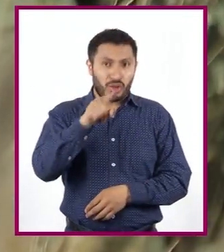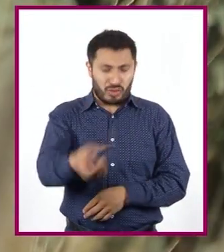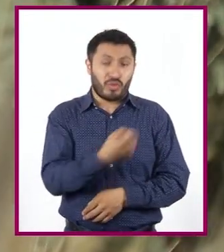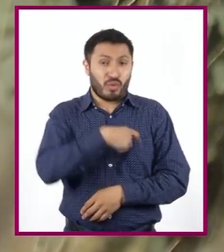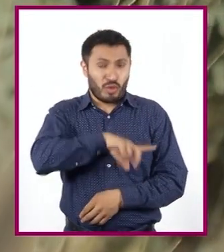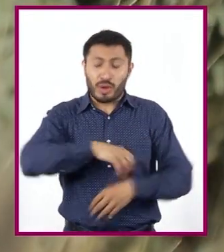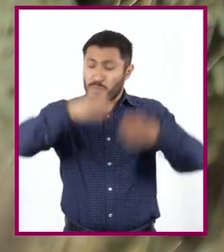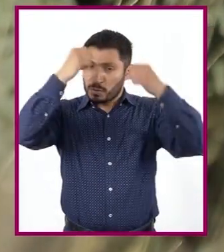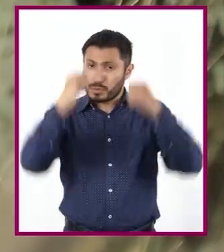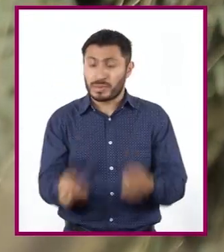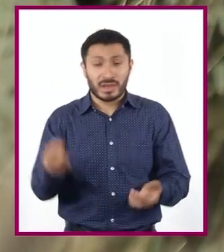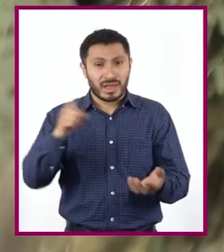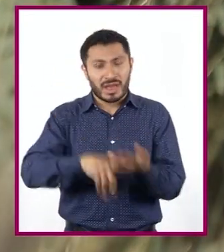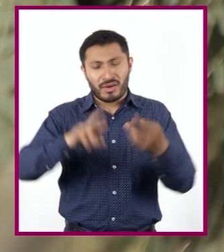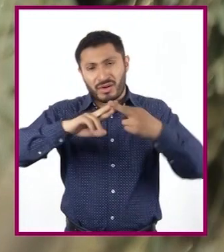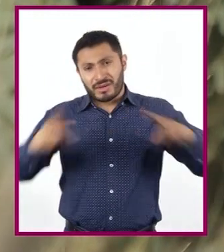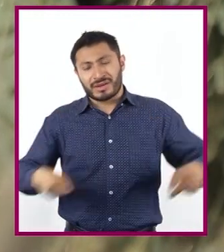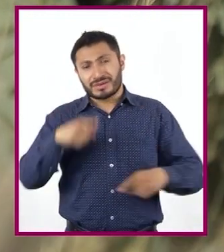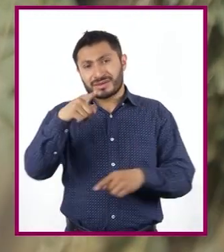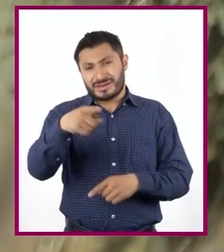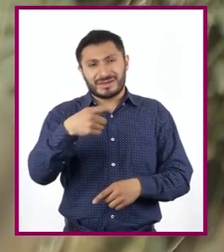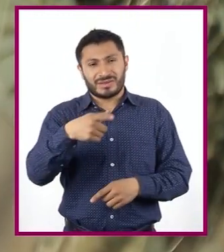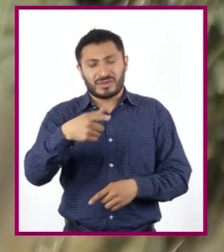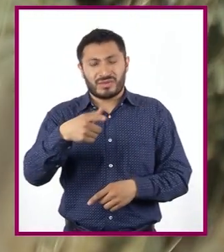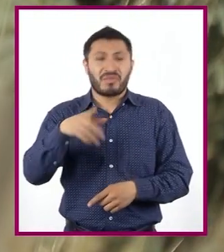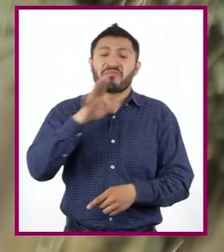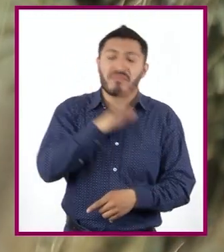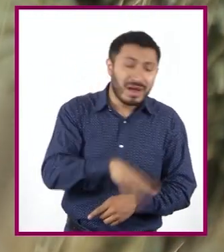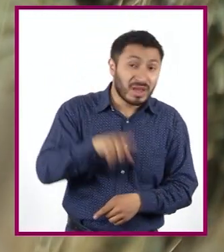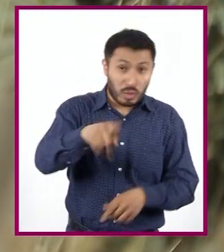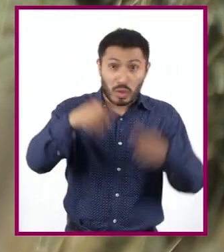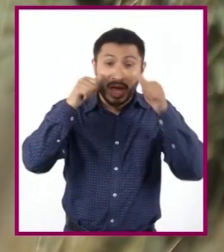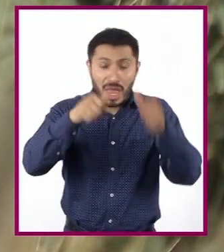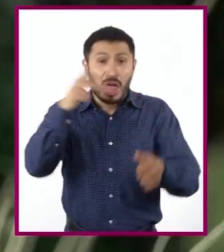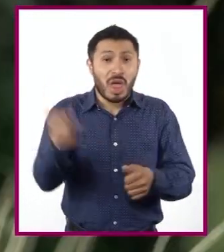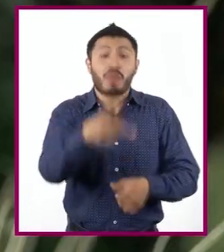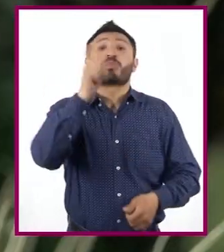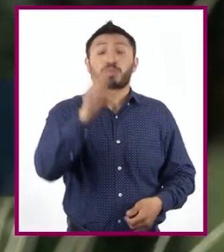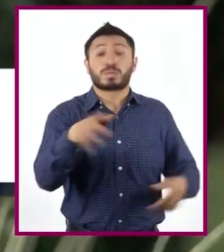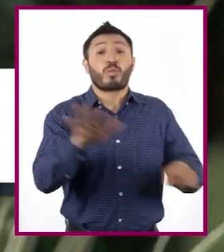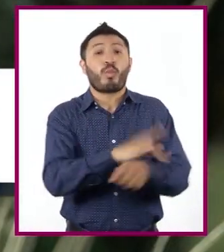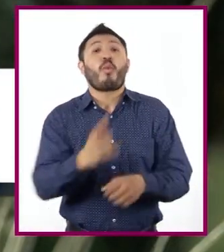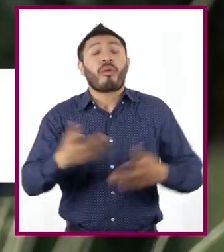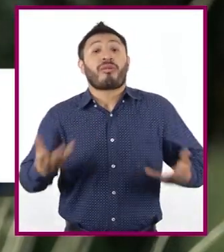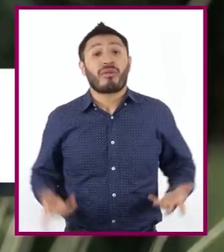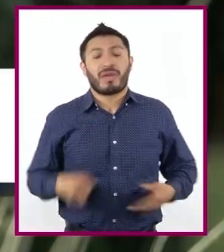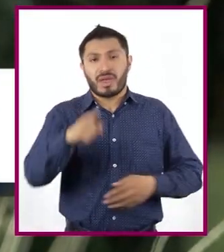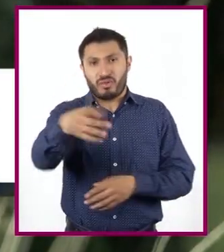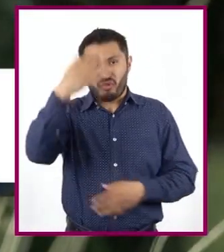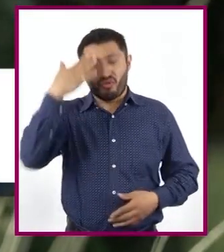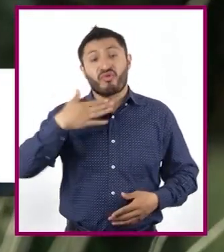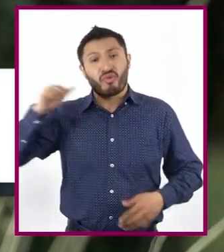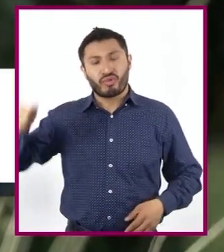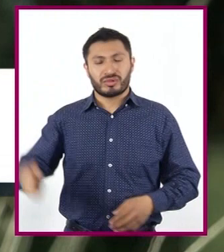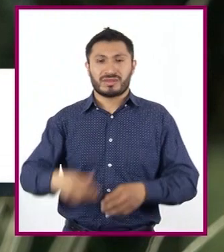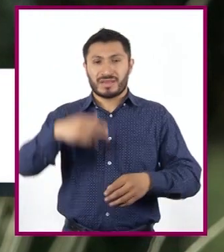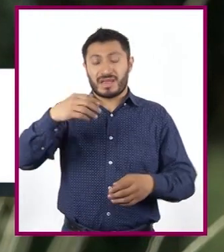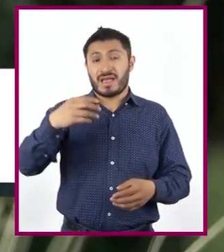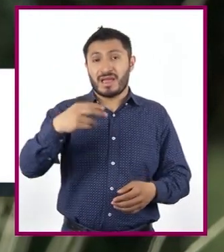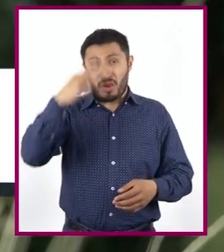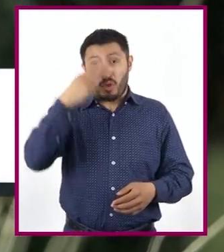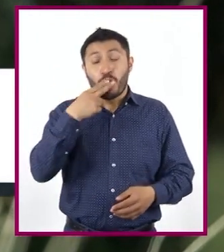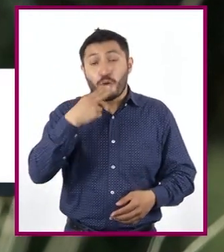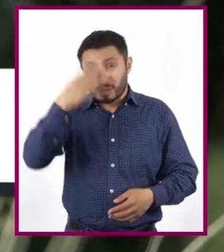las 1001 posibilidades de habitar este mundo. Deja que los circuitos neuronales tejan esas historias que están